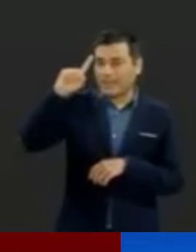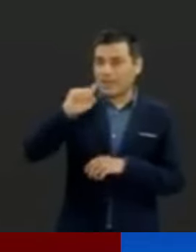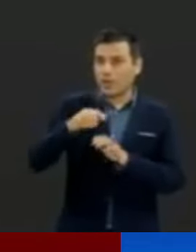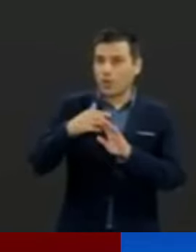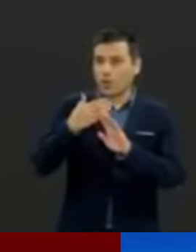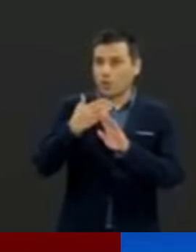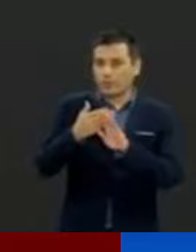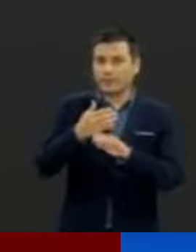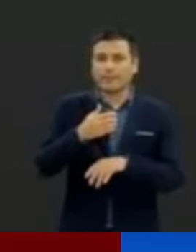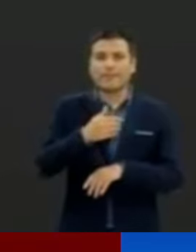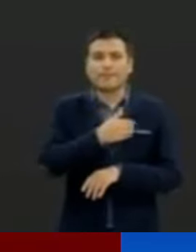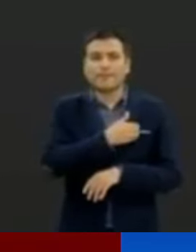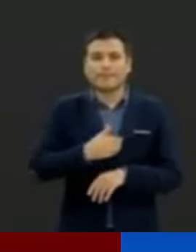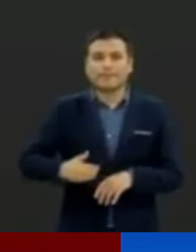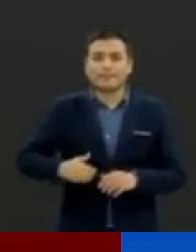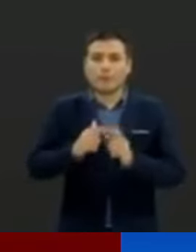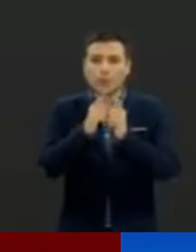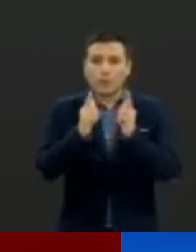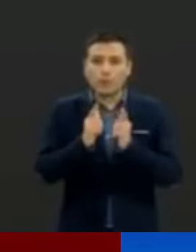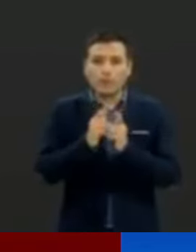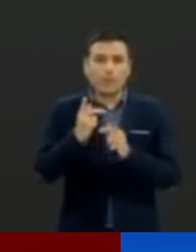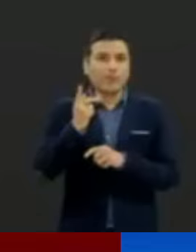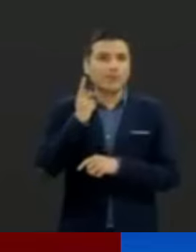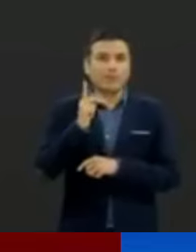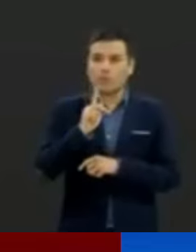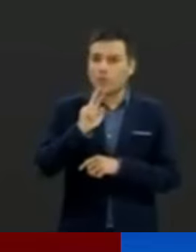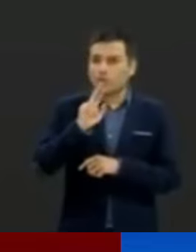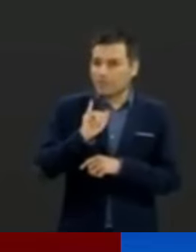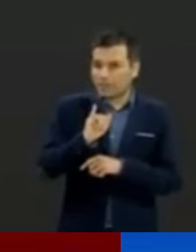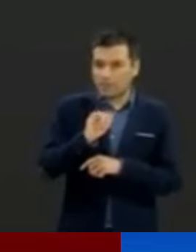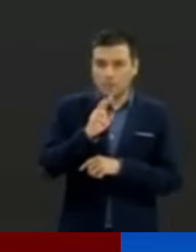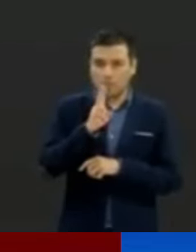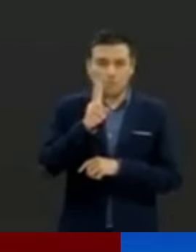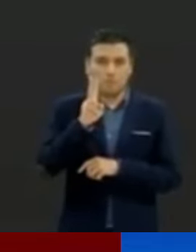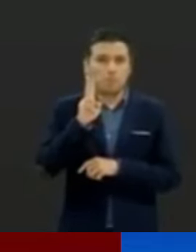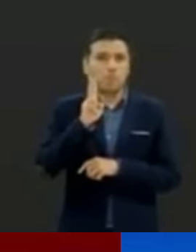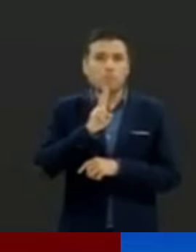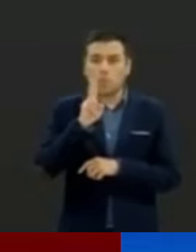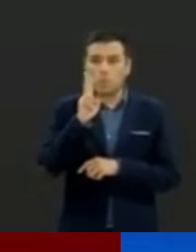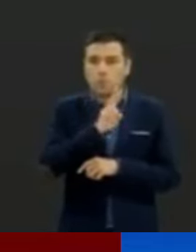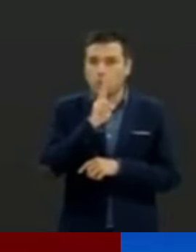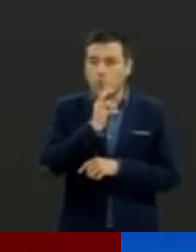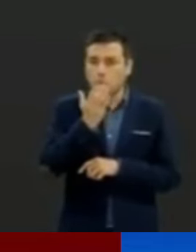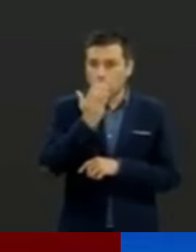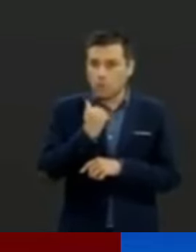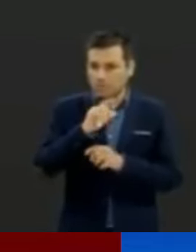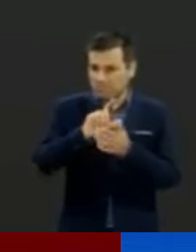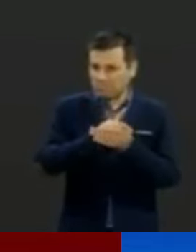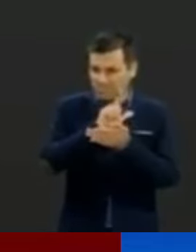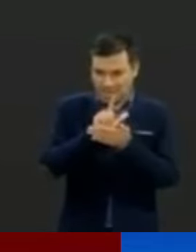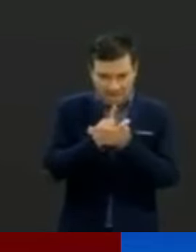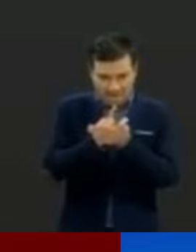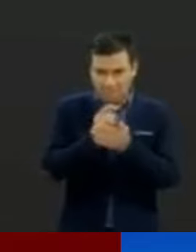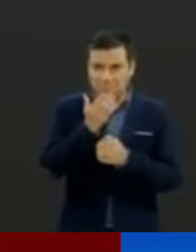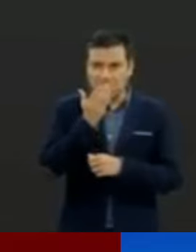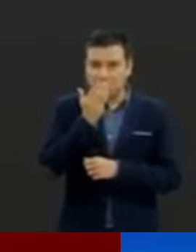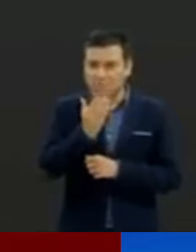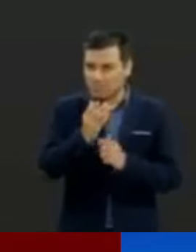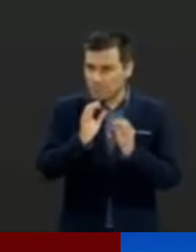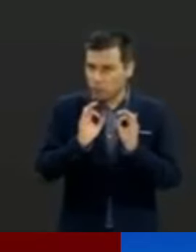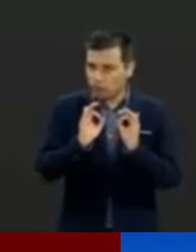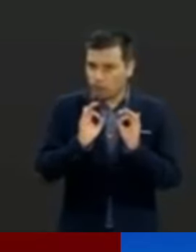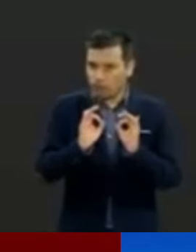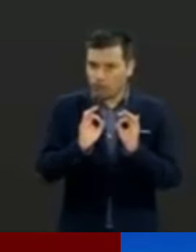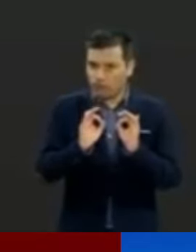del presidente del partido. Consideramos que el proyecto es pertinente y congruente en términos jurídicos y probatorios y que concluye de